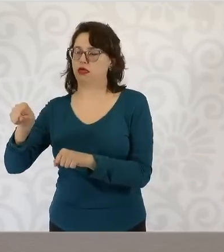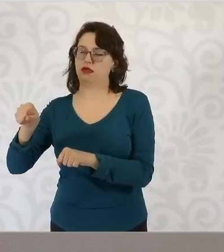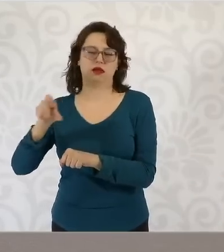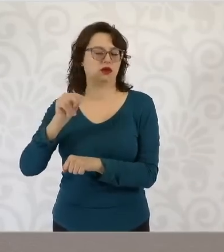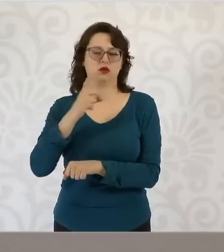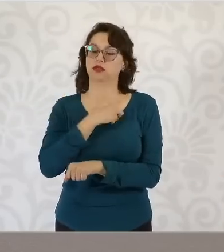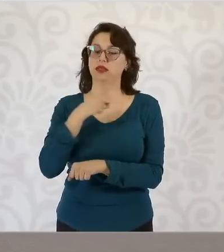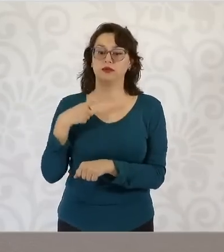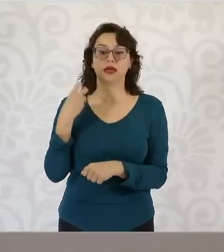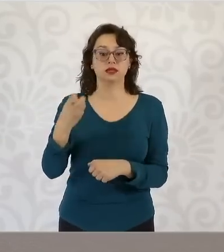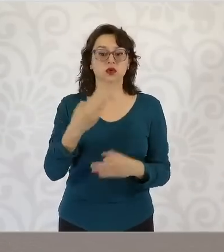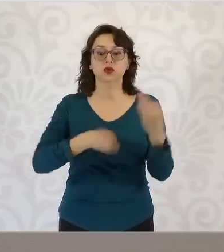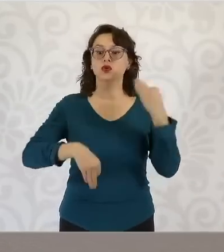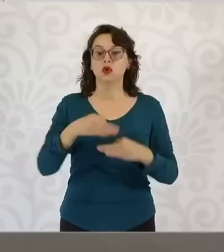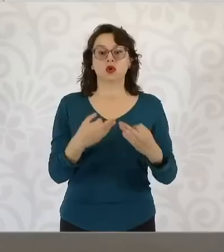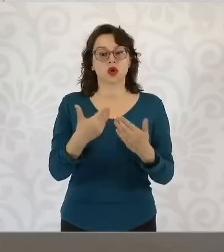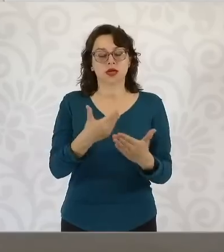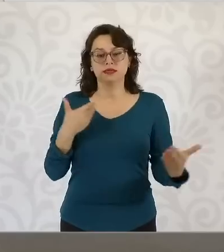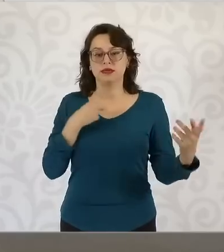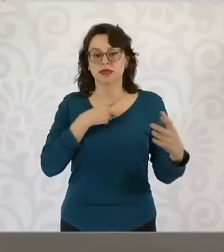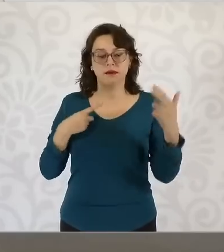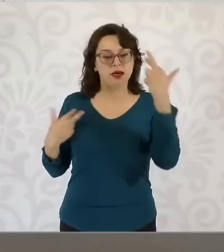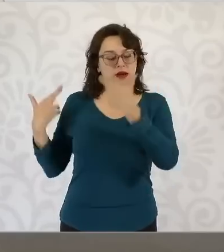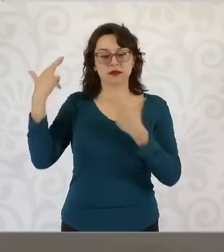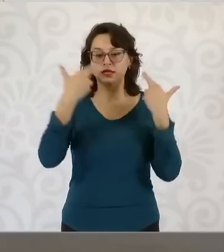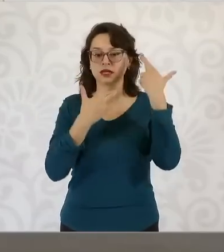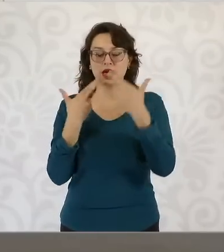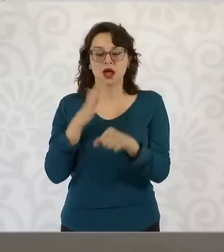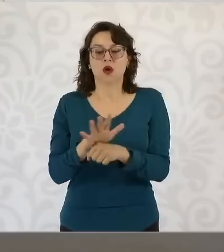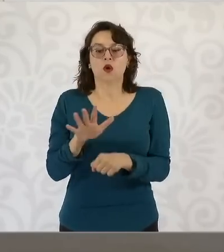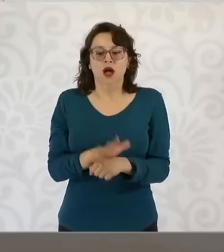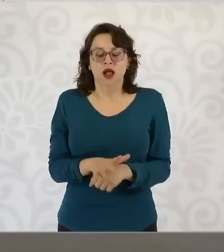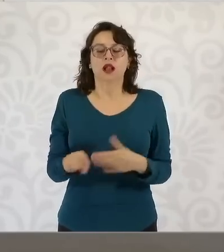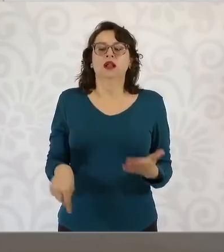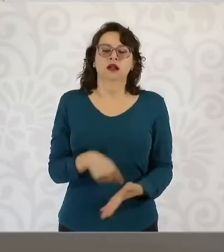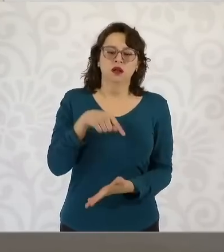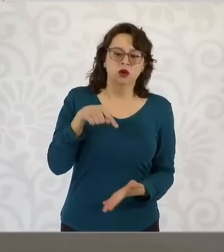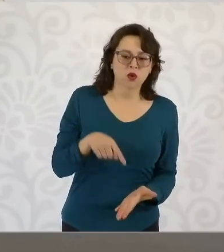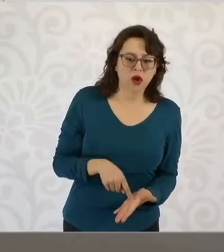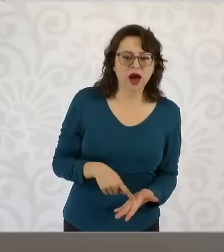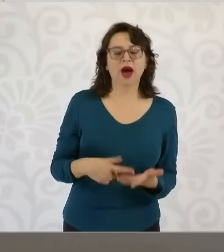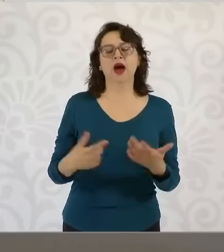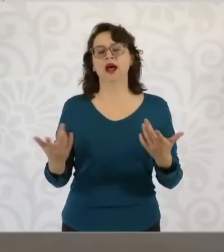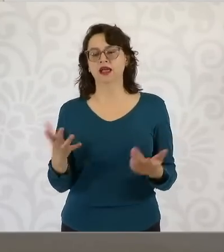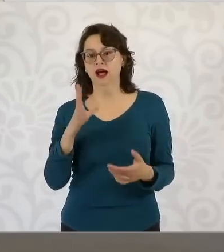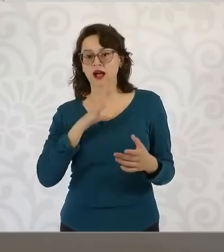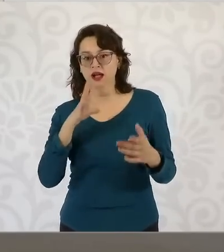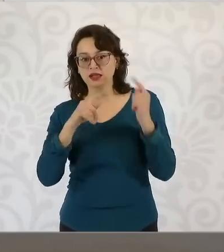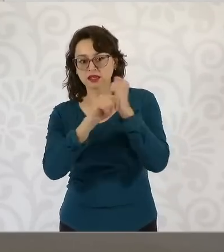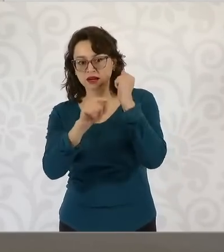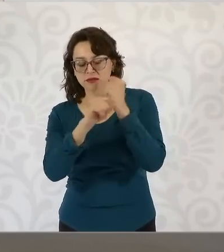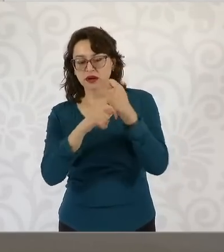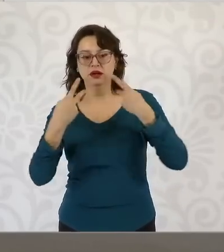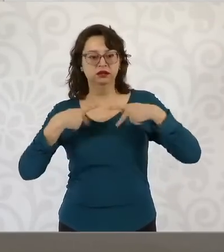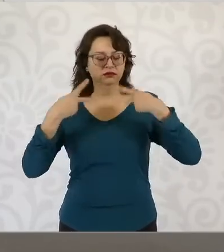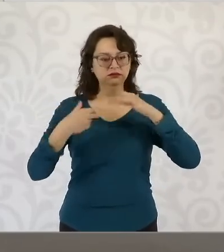un estudio detrás de esto, que se analiza la localización, qué tan comunicado está, su